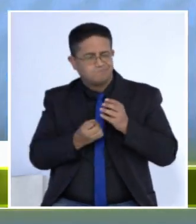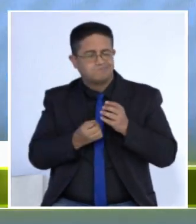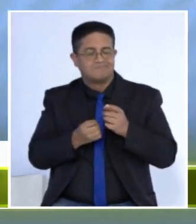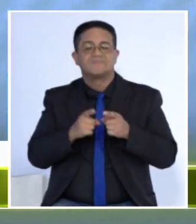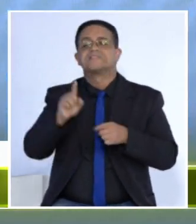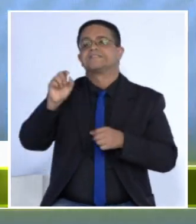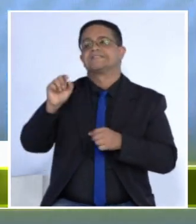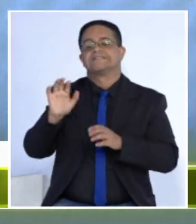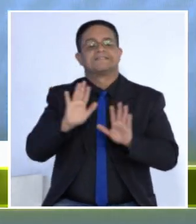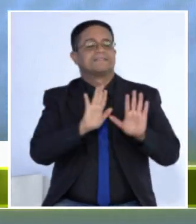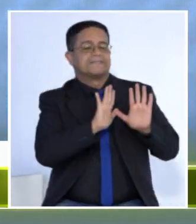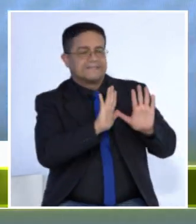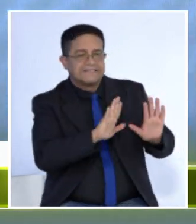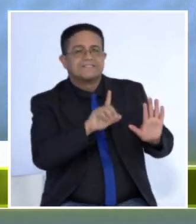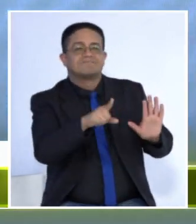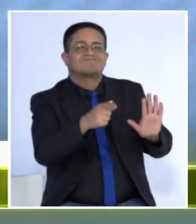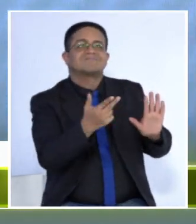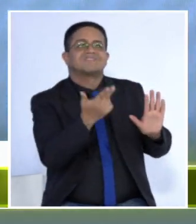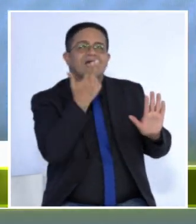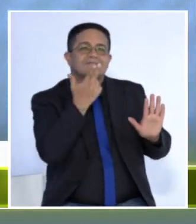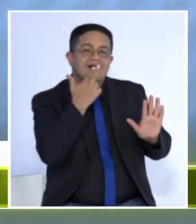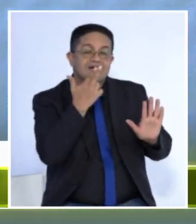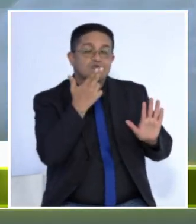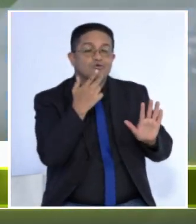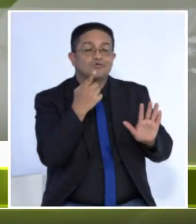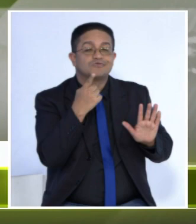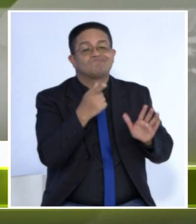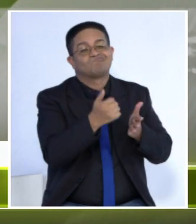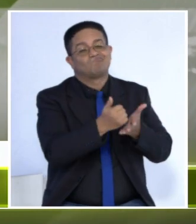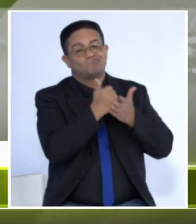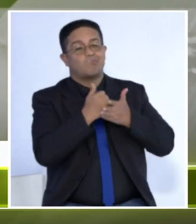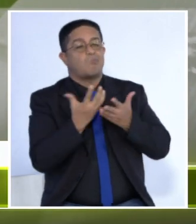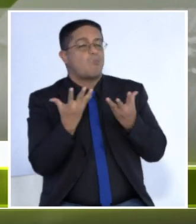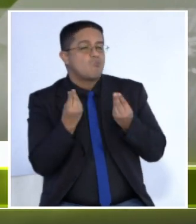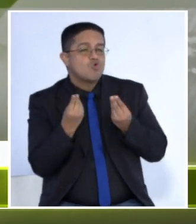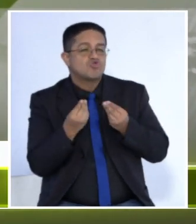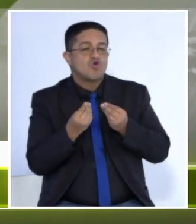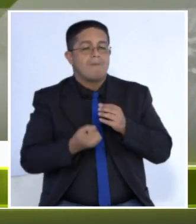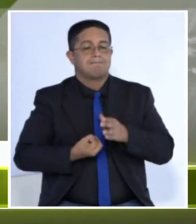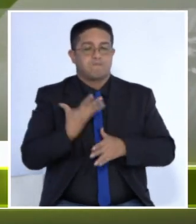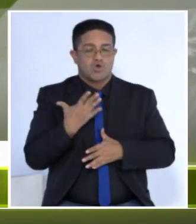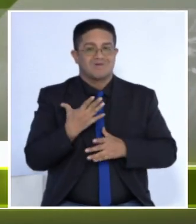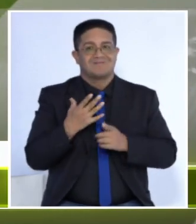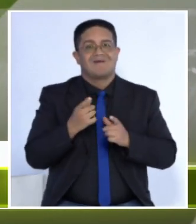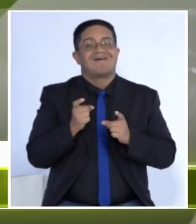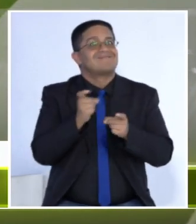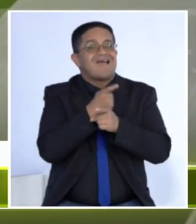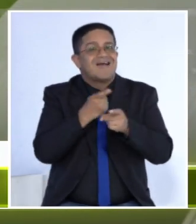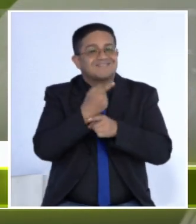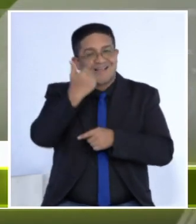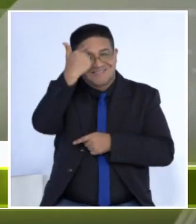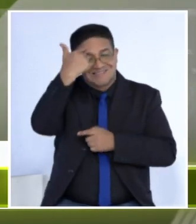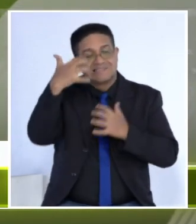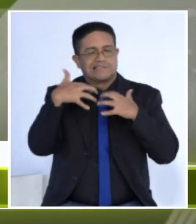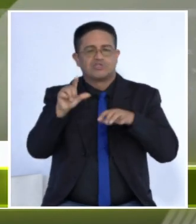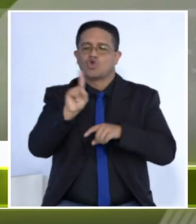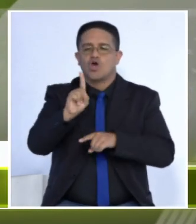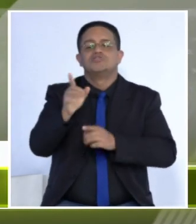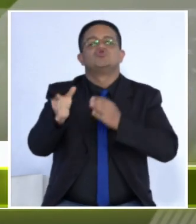hábito tabáquico está relacionado con muchísimos tumores. No incide como tal en los cánceres cerebrales, pero como yo le explico al